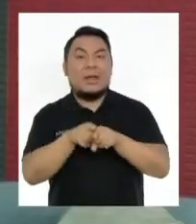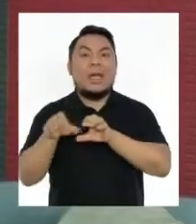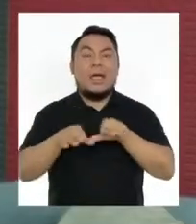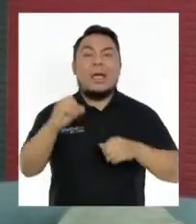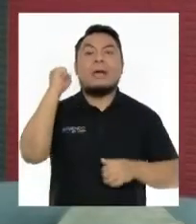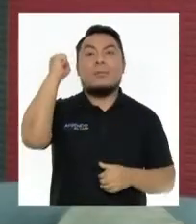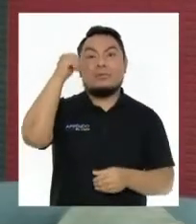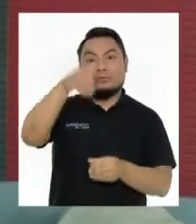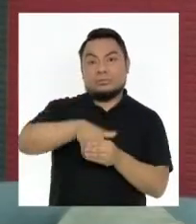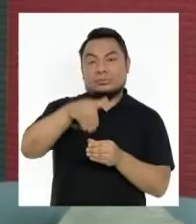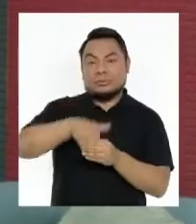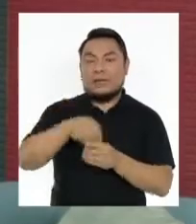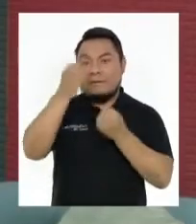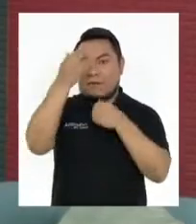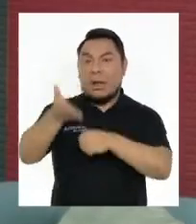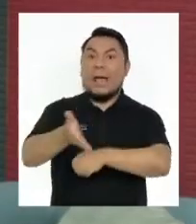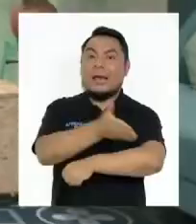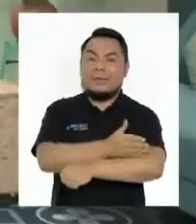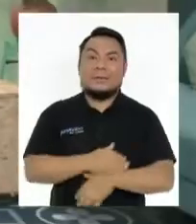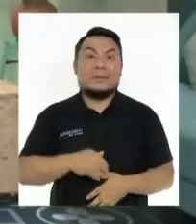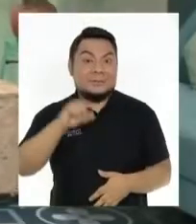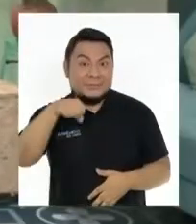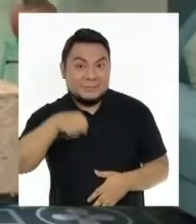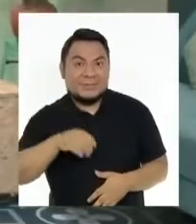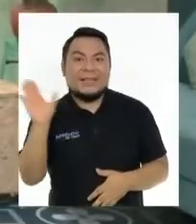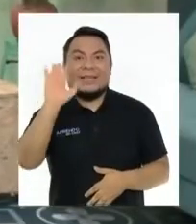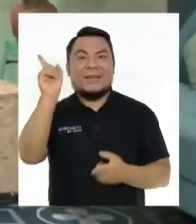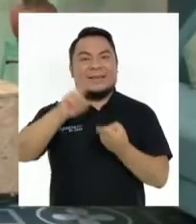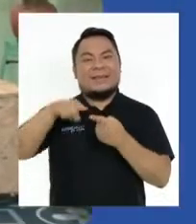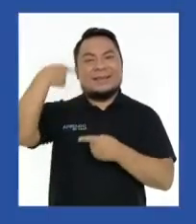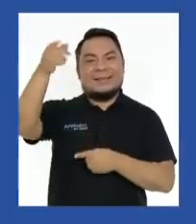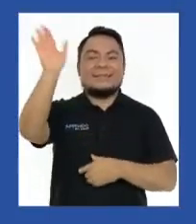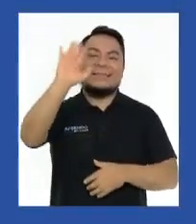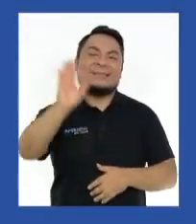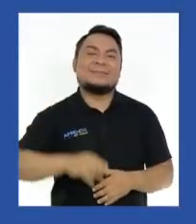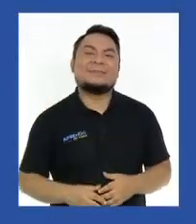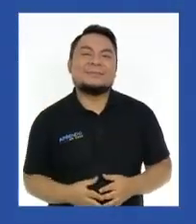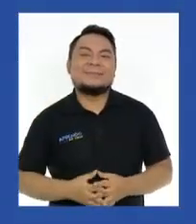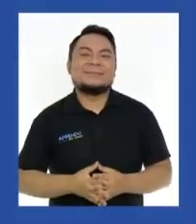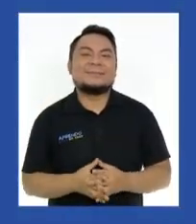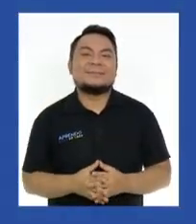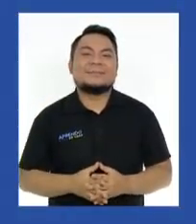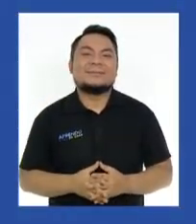voto responsable e informado. ¿No creen? ¡Nos vemos pronto! ¡Chao!